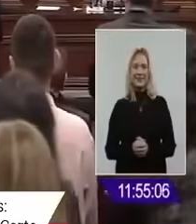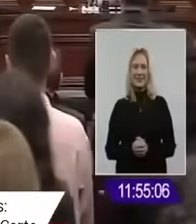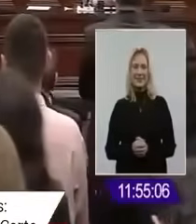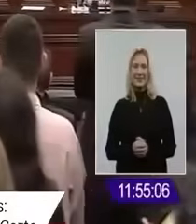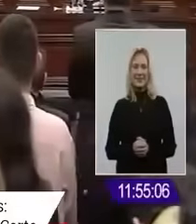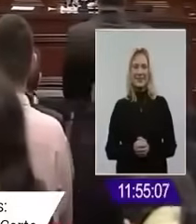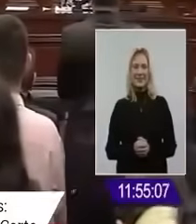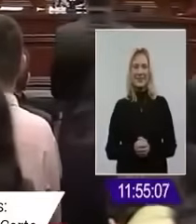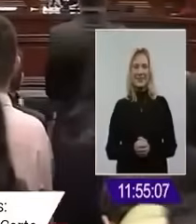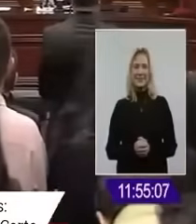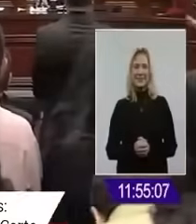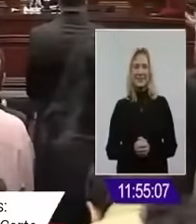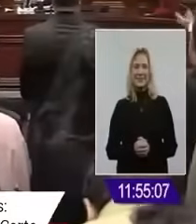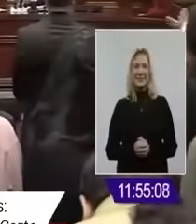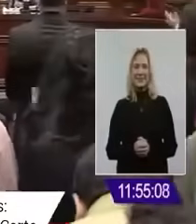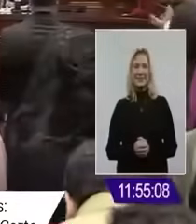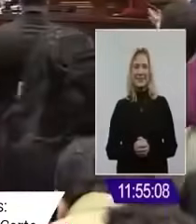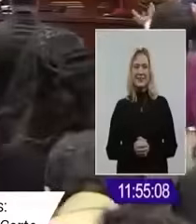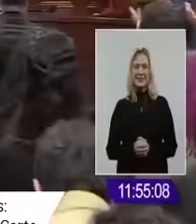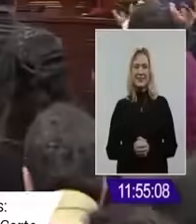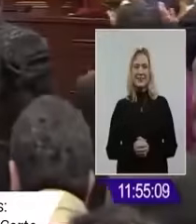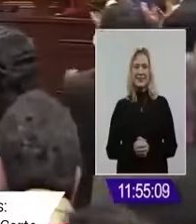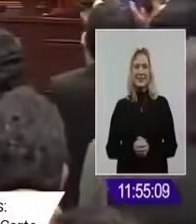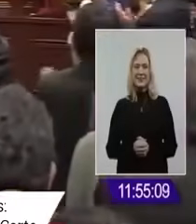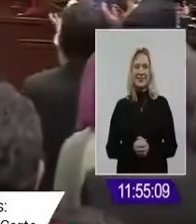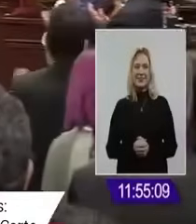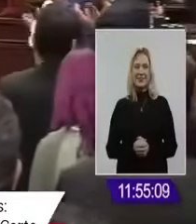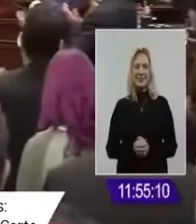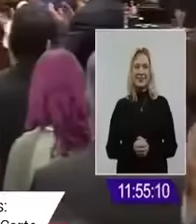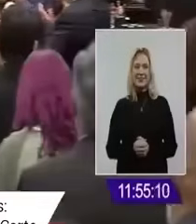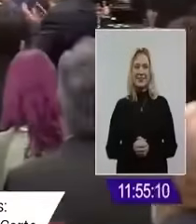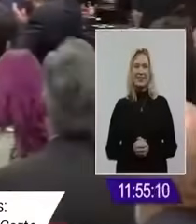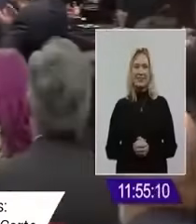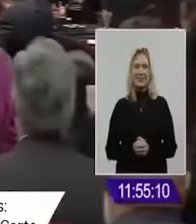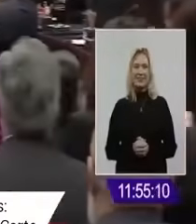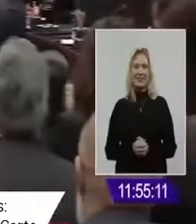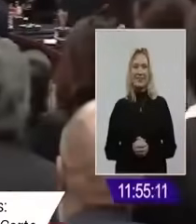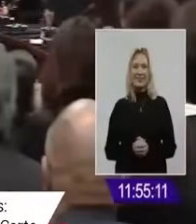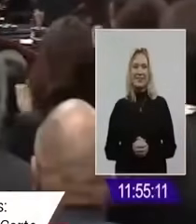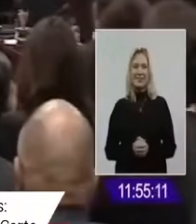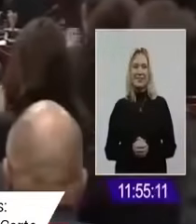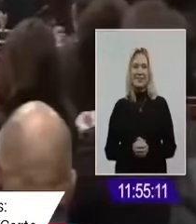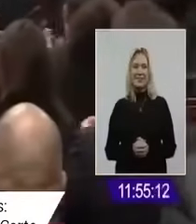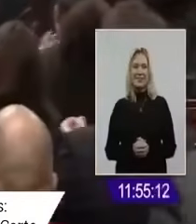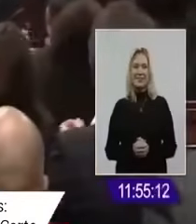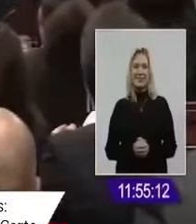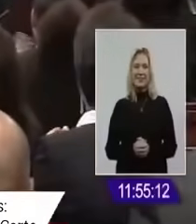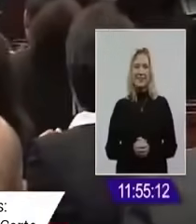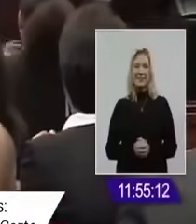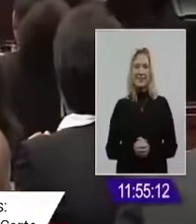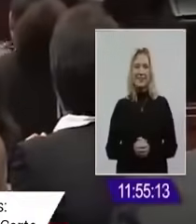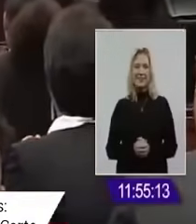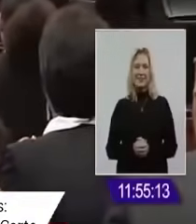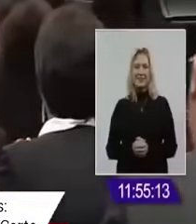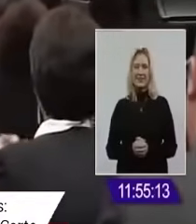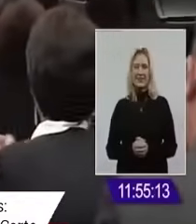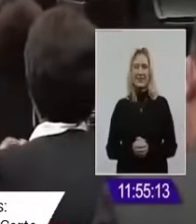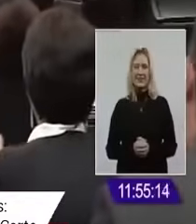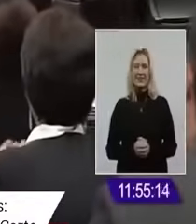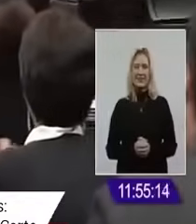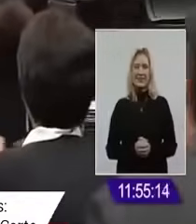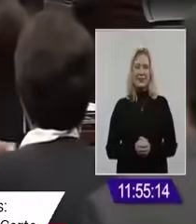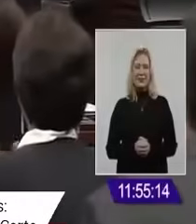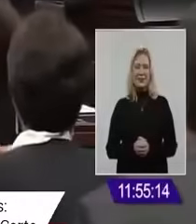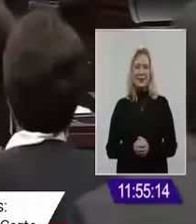de la Constitución. Pues hoy ha dicho subordinada a la Suprema Corte, cuando tiene que ser al